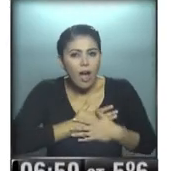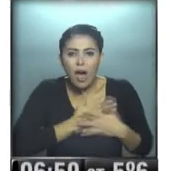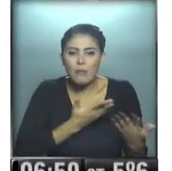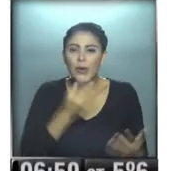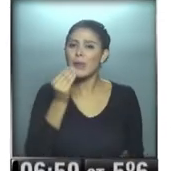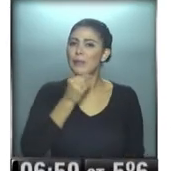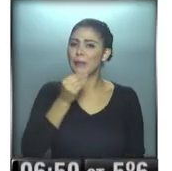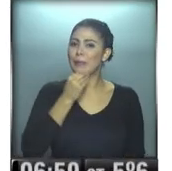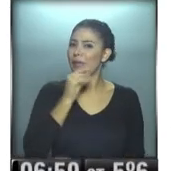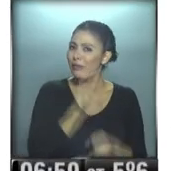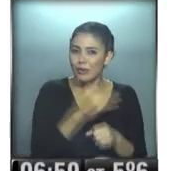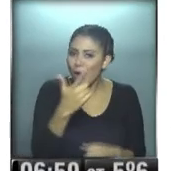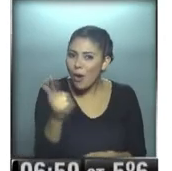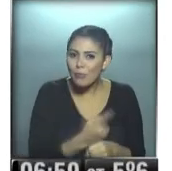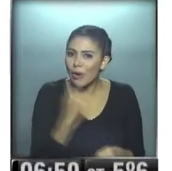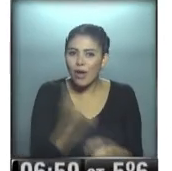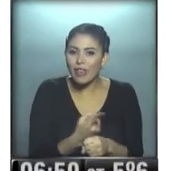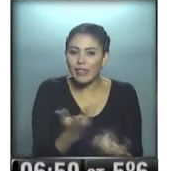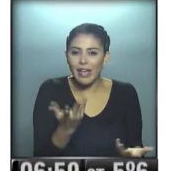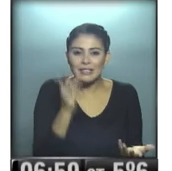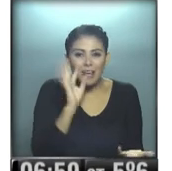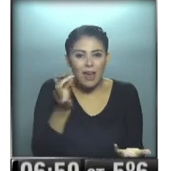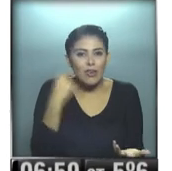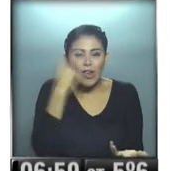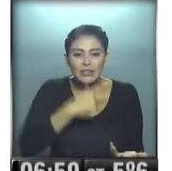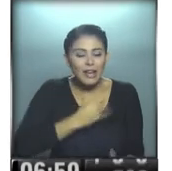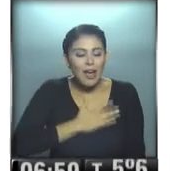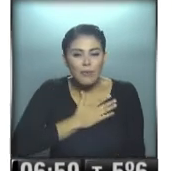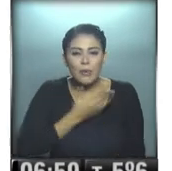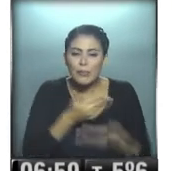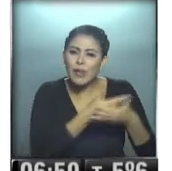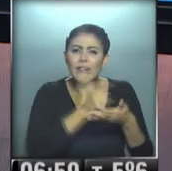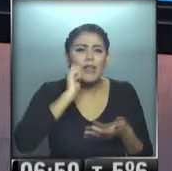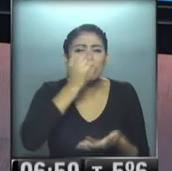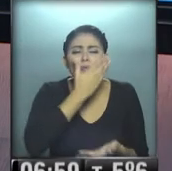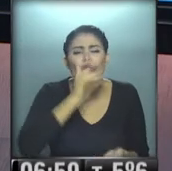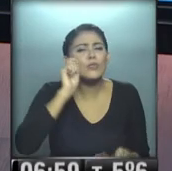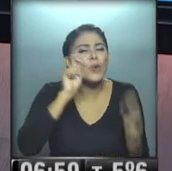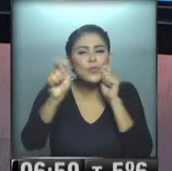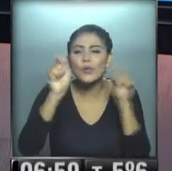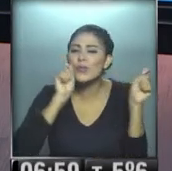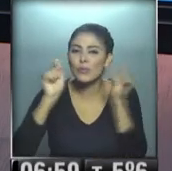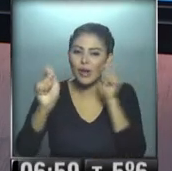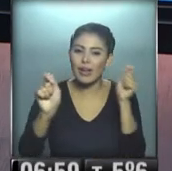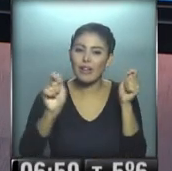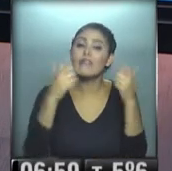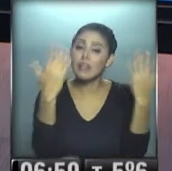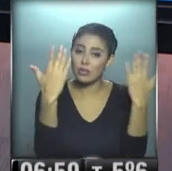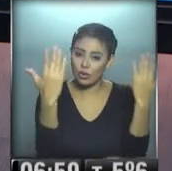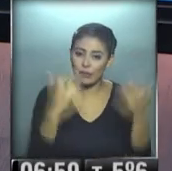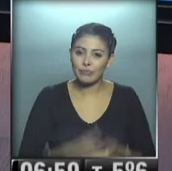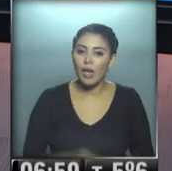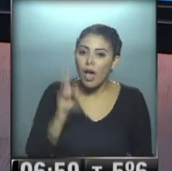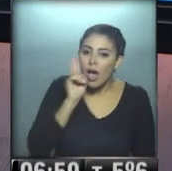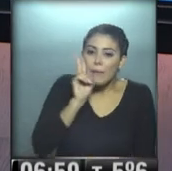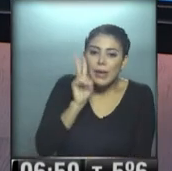puede disimular, ¿eh? El amor no se puede disimular. Y ese bebé hermoso. Besazos, besazos, querido, felicitaciones.